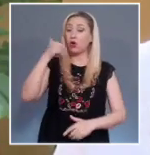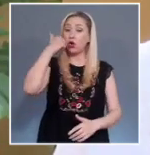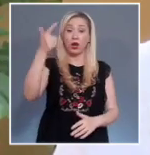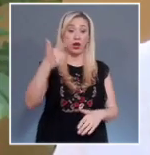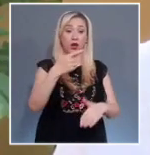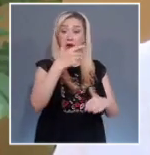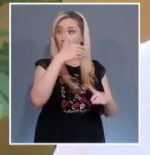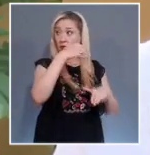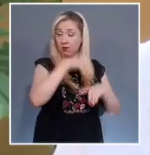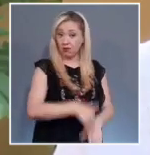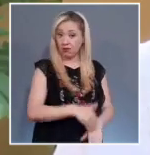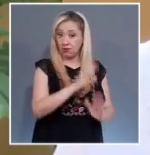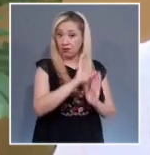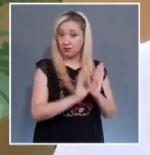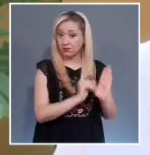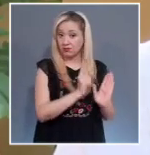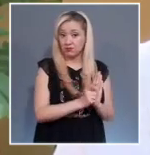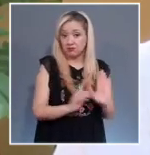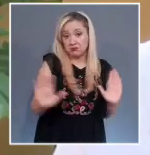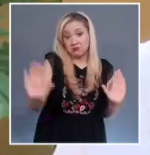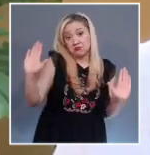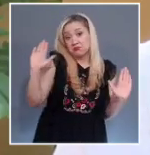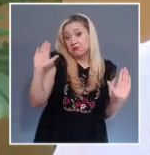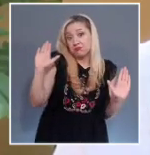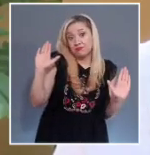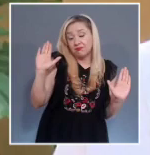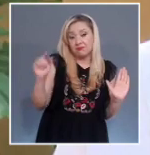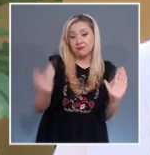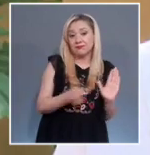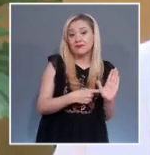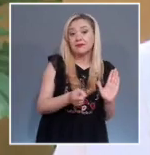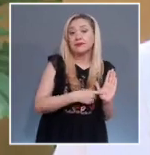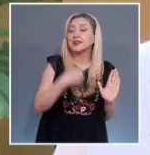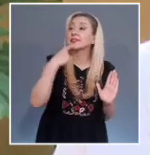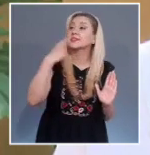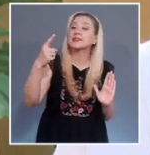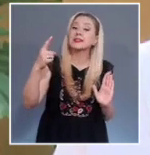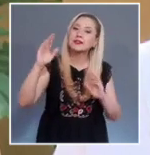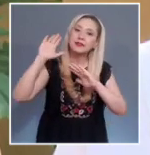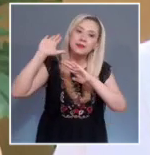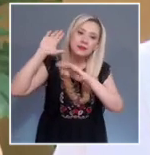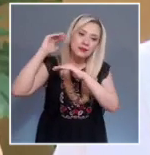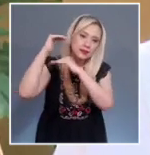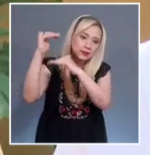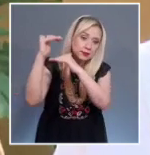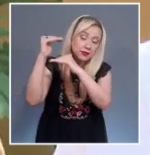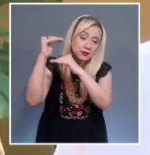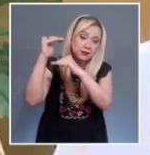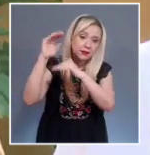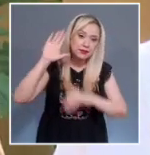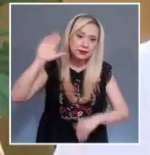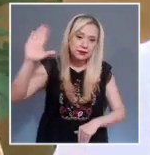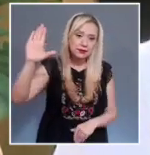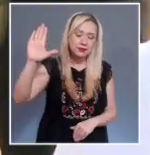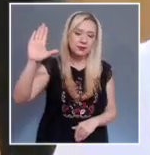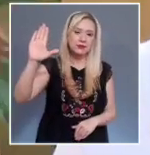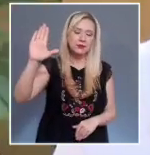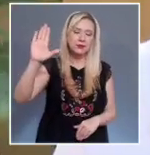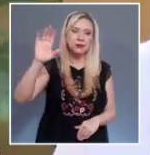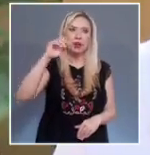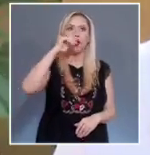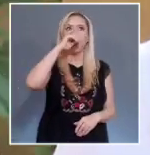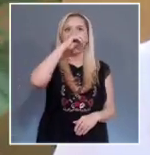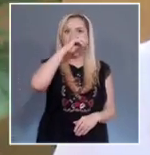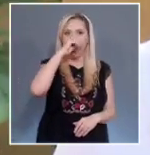es que la Constitución les marca límites, justo, y trata de racionalizar lo que de suyo